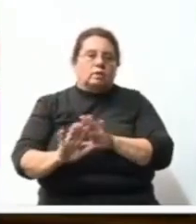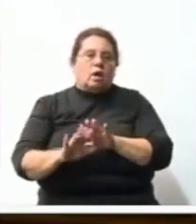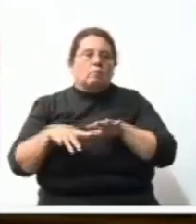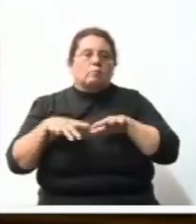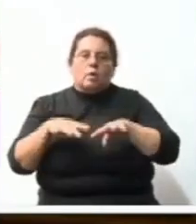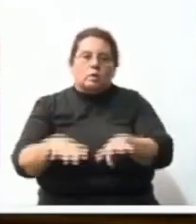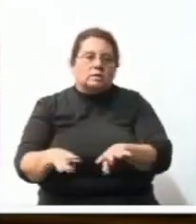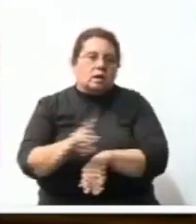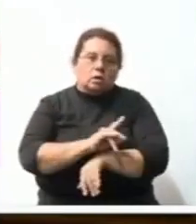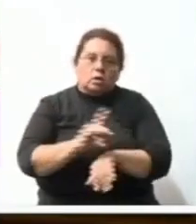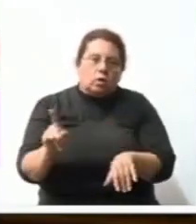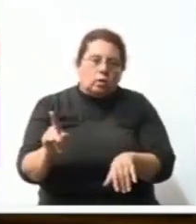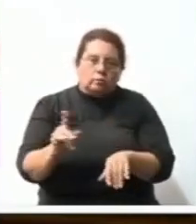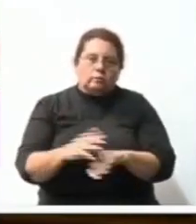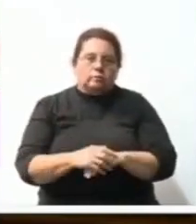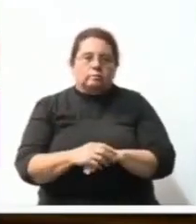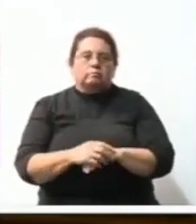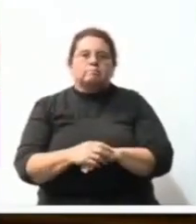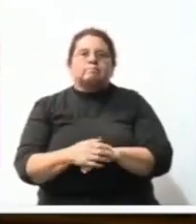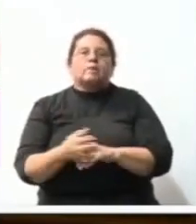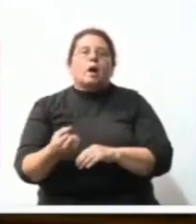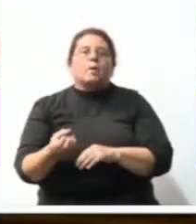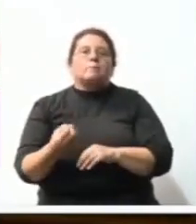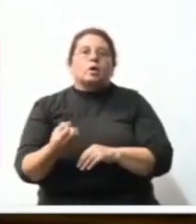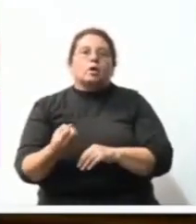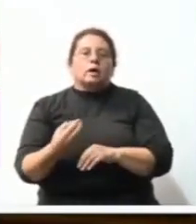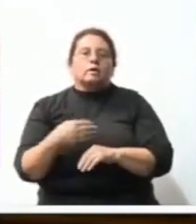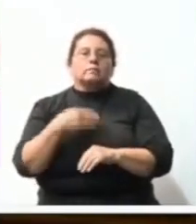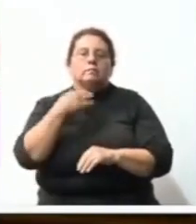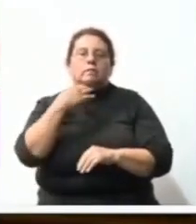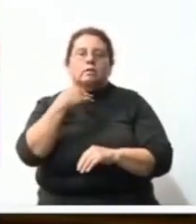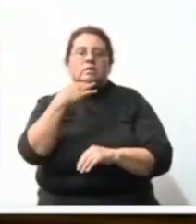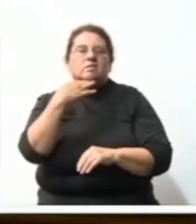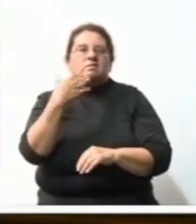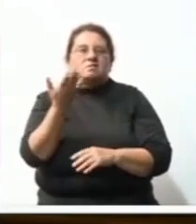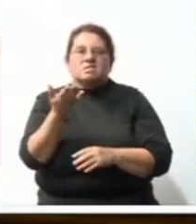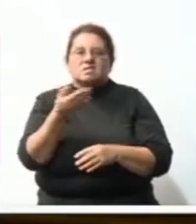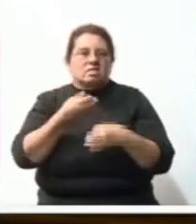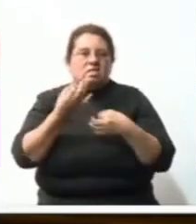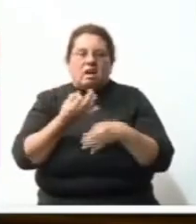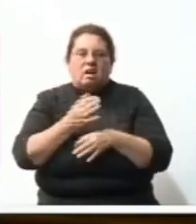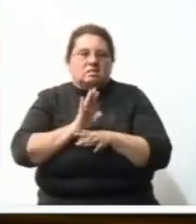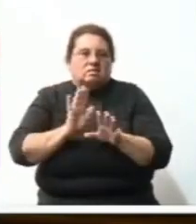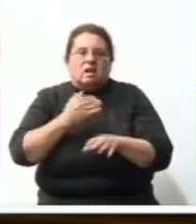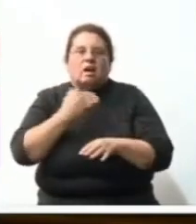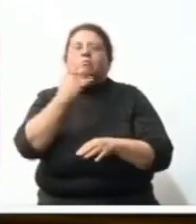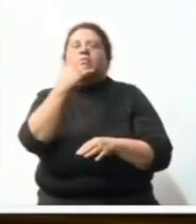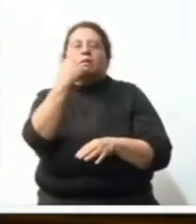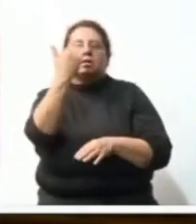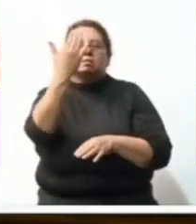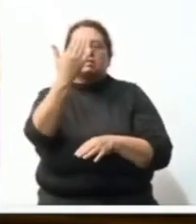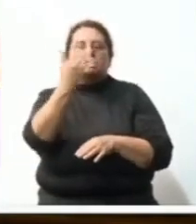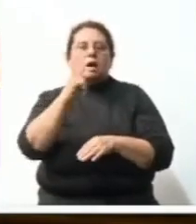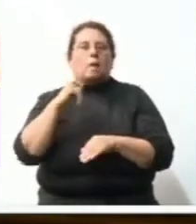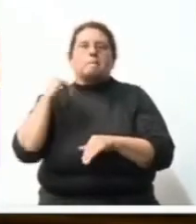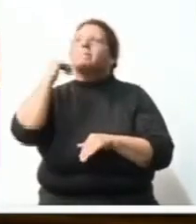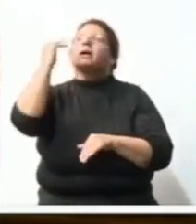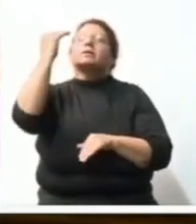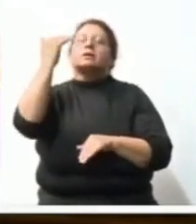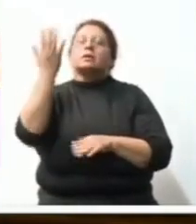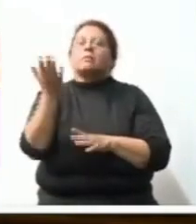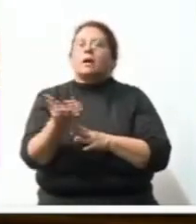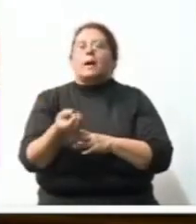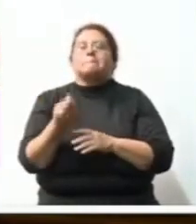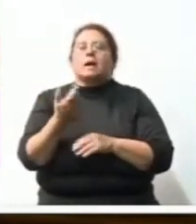movilicemos porque van a levantar la cabeza si ya levantaron la cabeza ya levantaron la cabeza pero